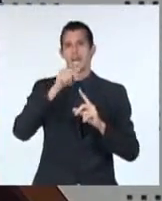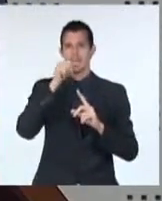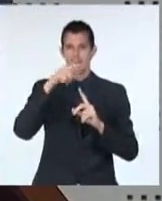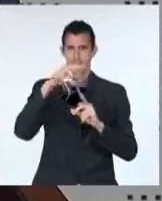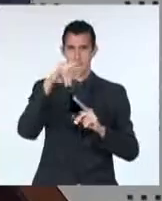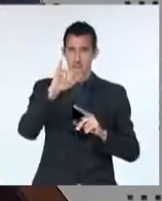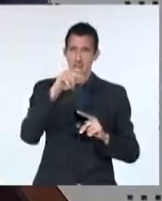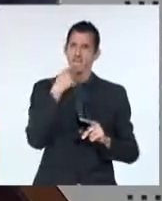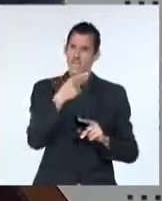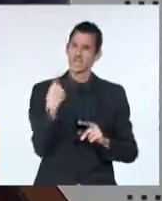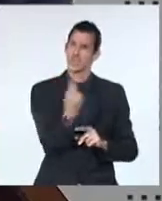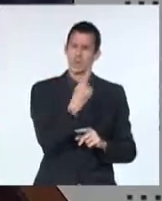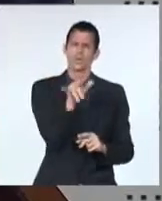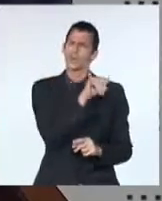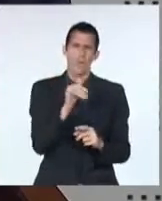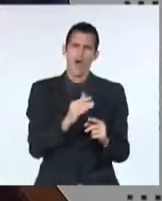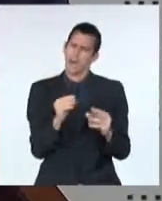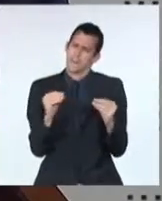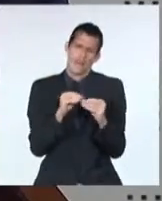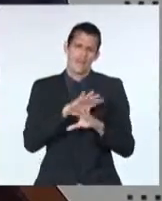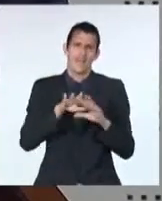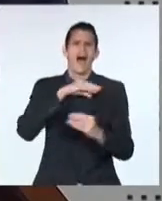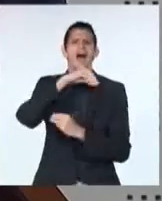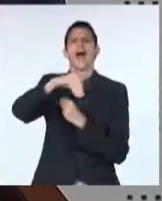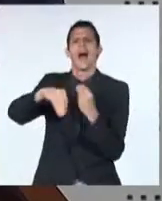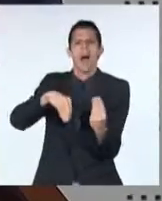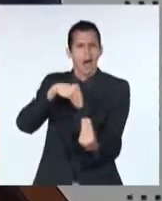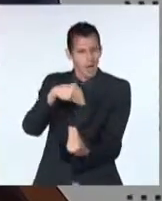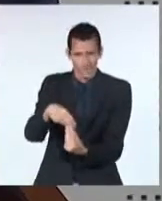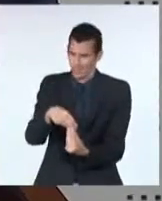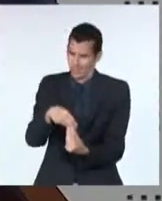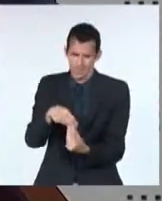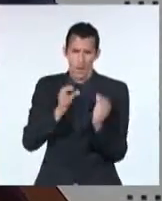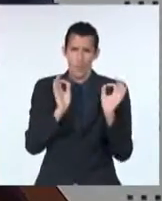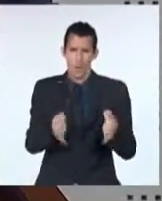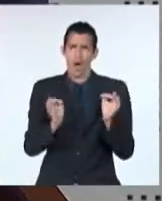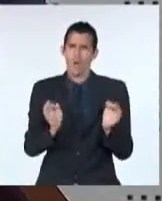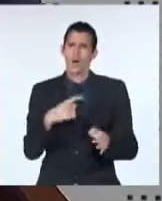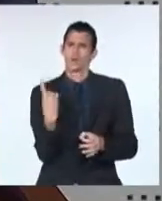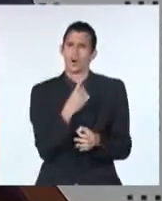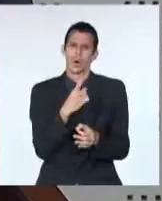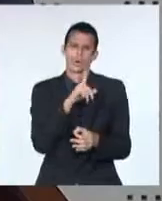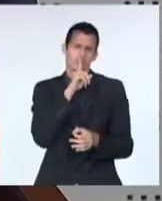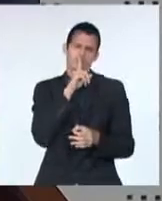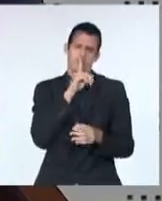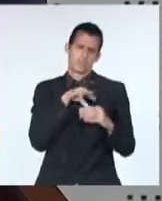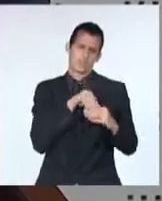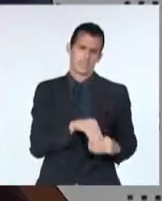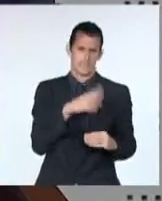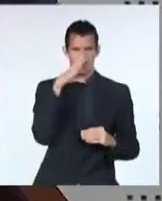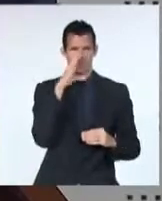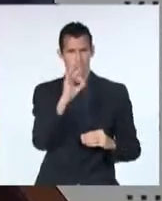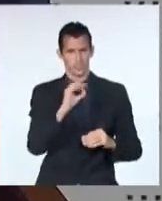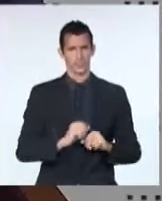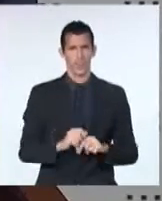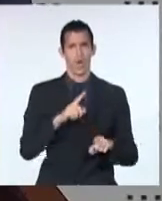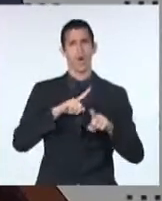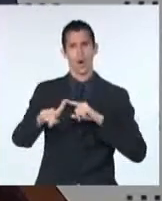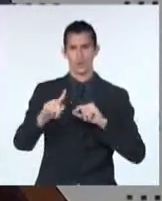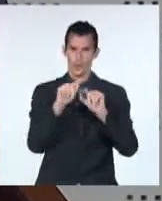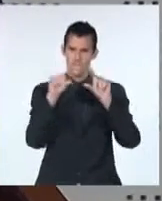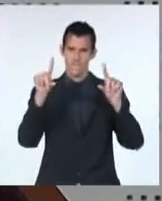internacional los intereses de la mayoría de las naciones del planeta. Por razones históricas e